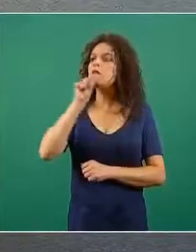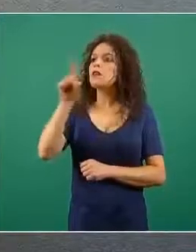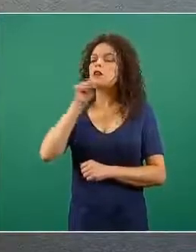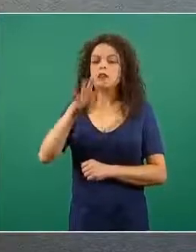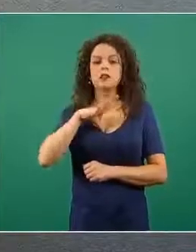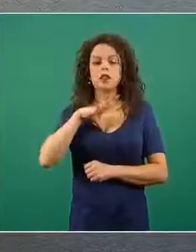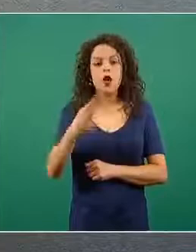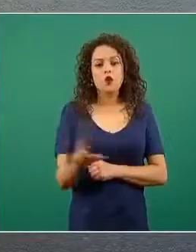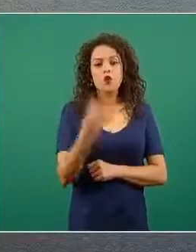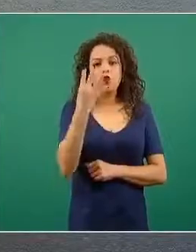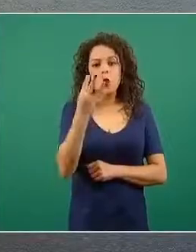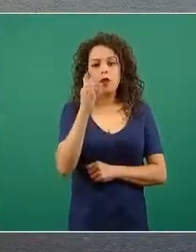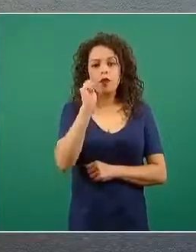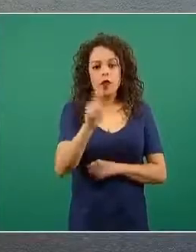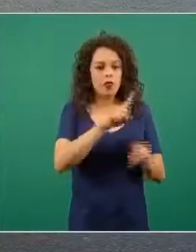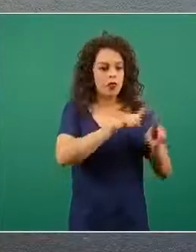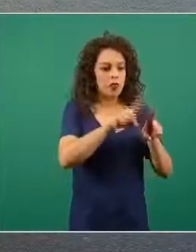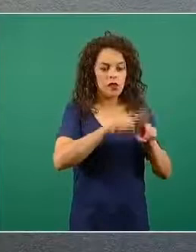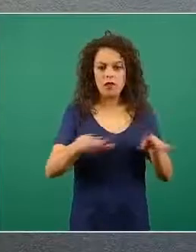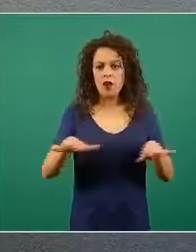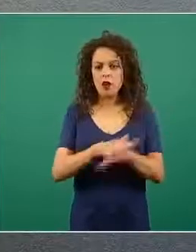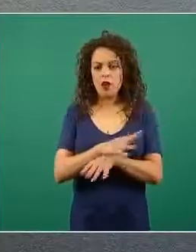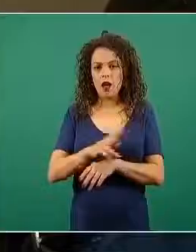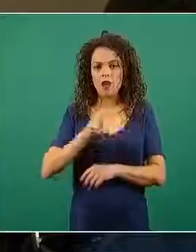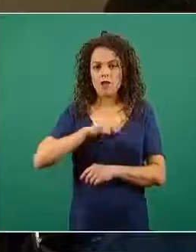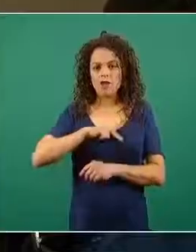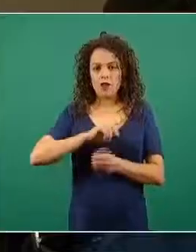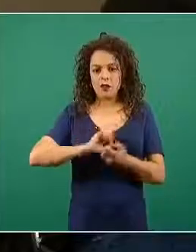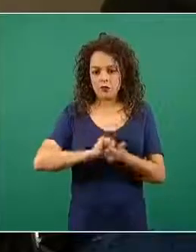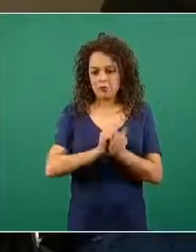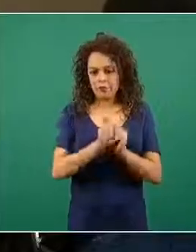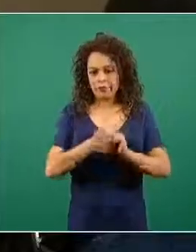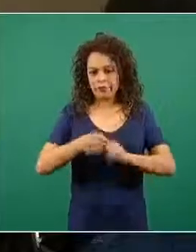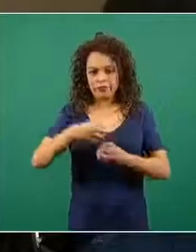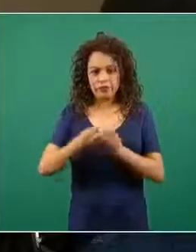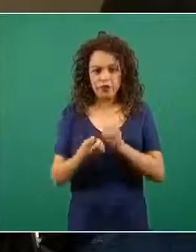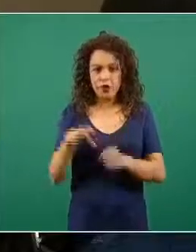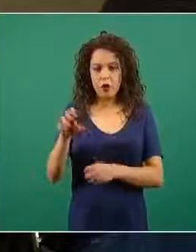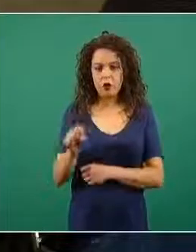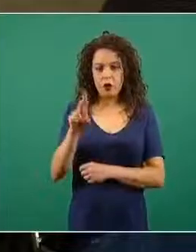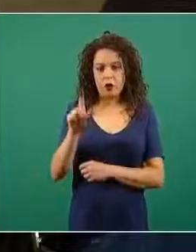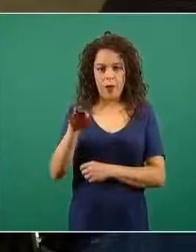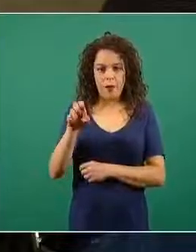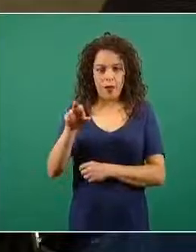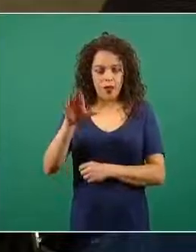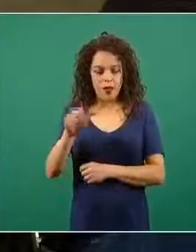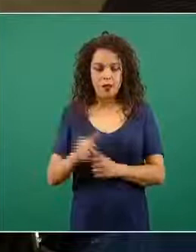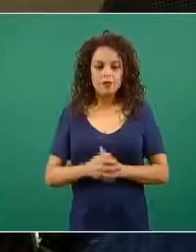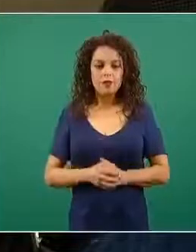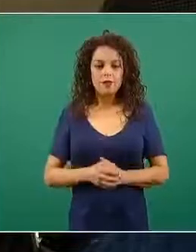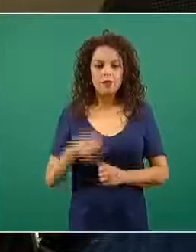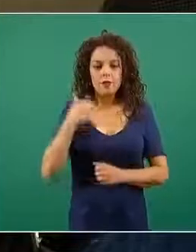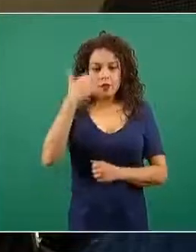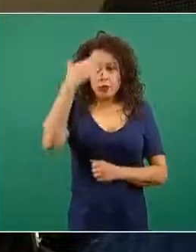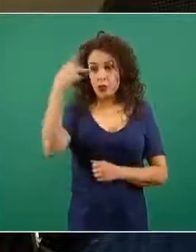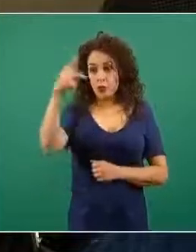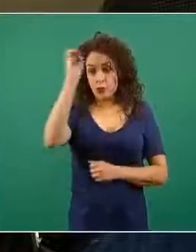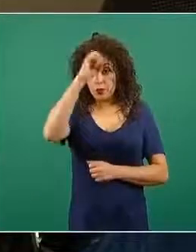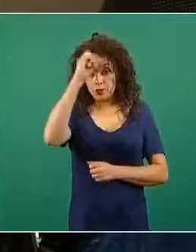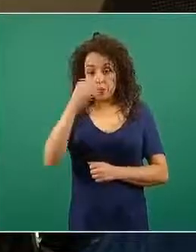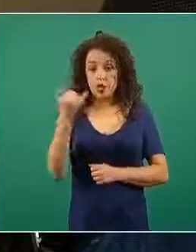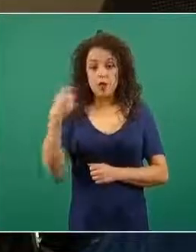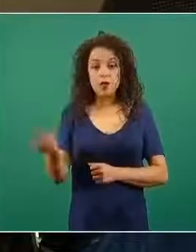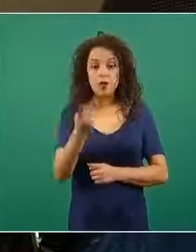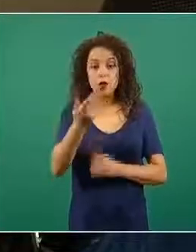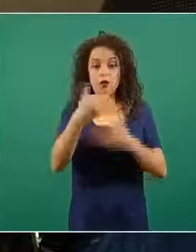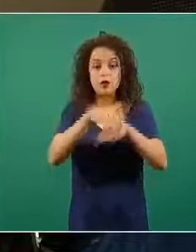variante del virus de Sudamérica, proveniente de Sudamérica. Entonces, queríamos saber si tiene algún comentario al respecto. Y pues preguntar un poco por el semáforo,